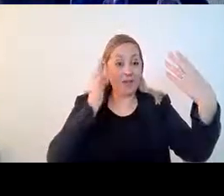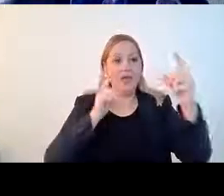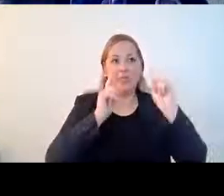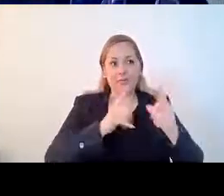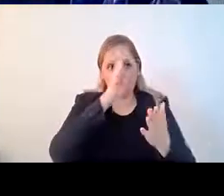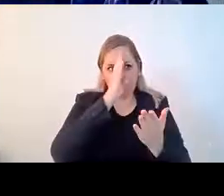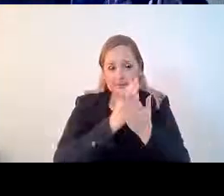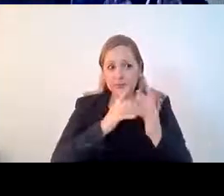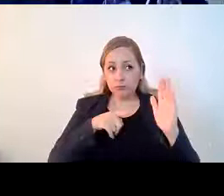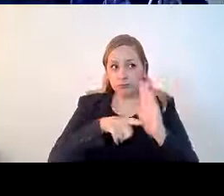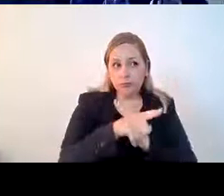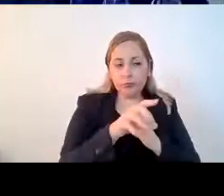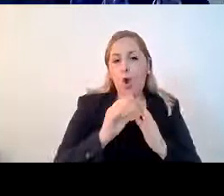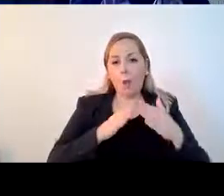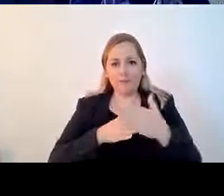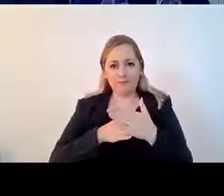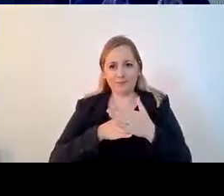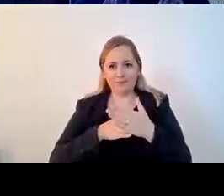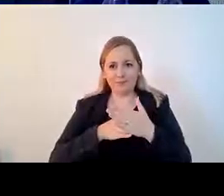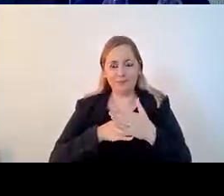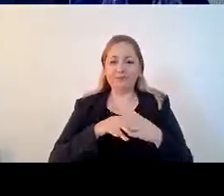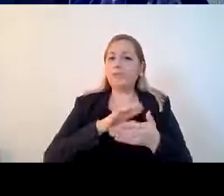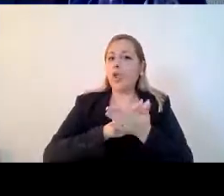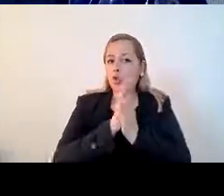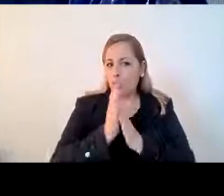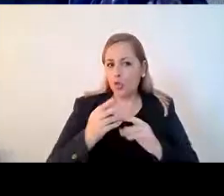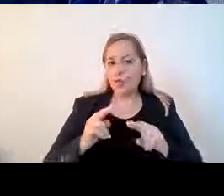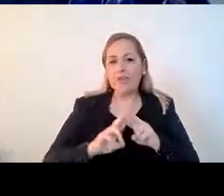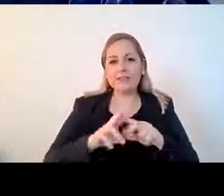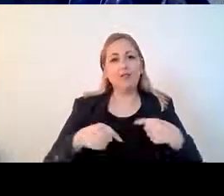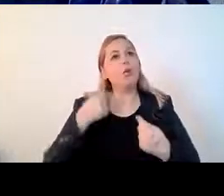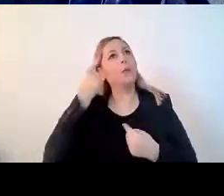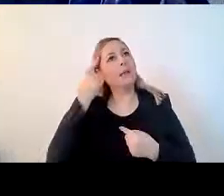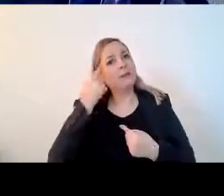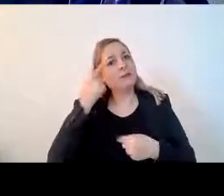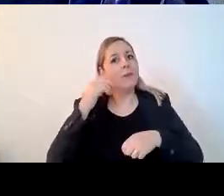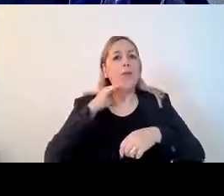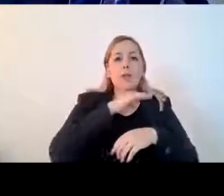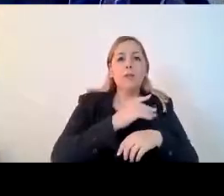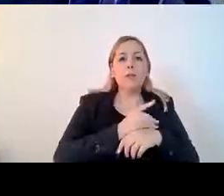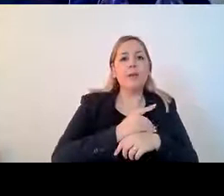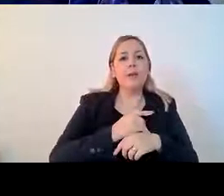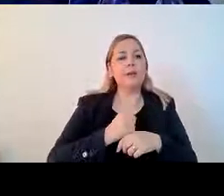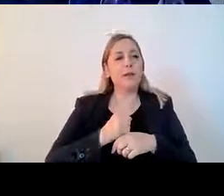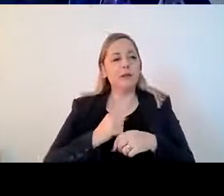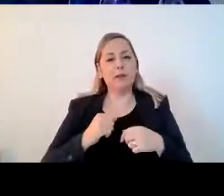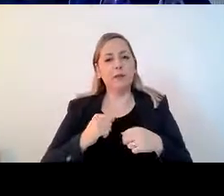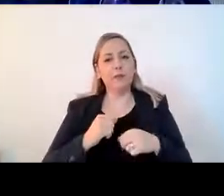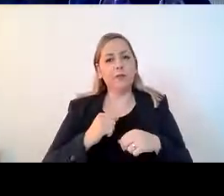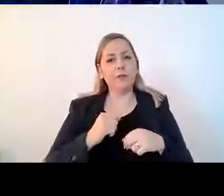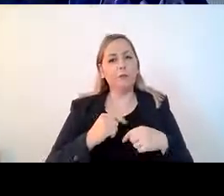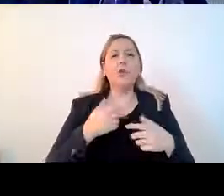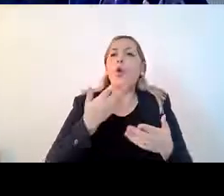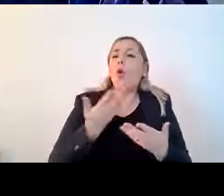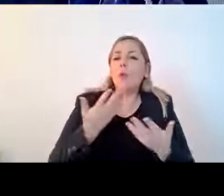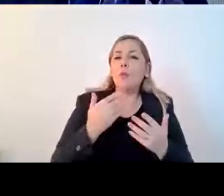si vamos a pasar o nos vamos a detener. Pero todo eso hace que nosotros pensemos cuán rápido tengo que llegar, qué es lo que tengo